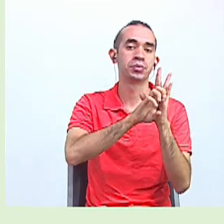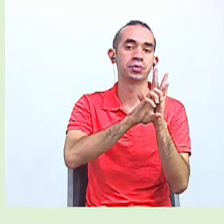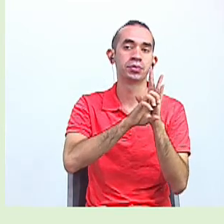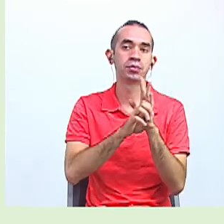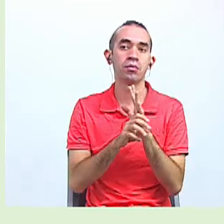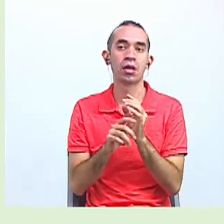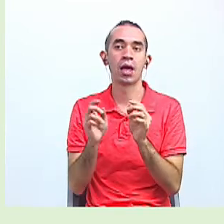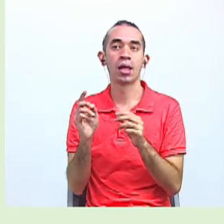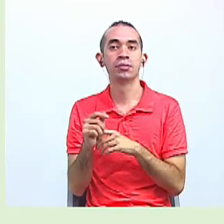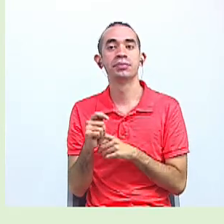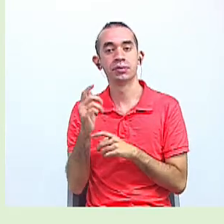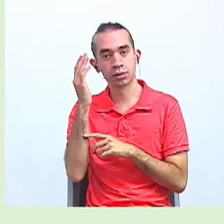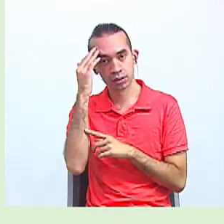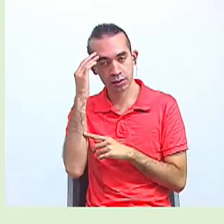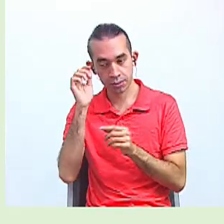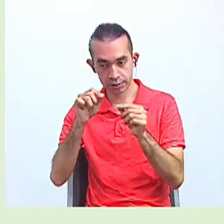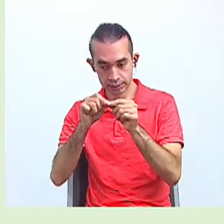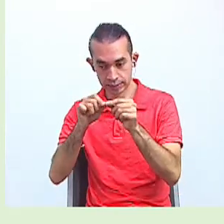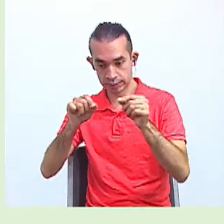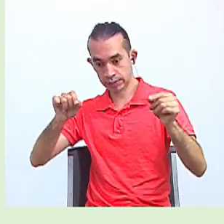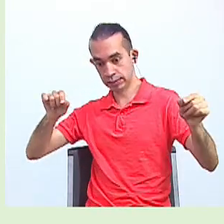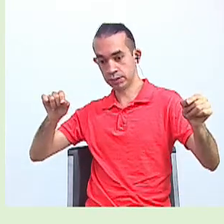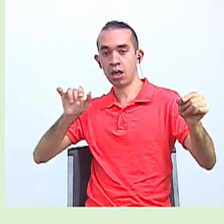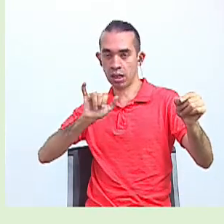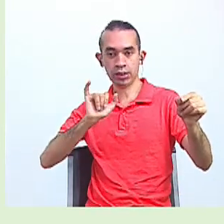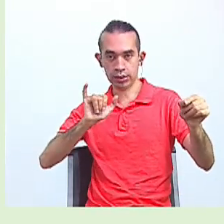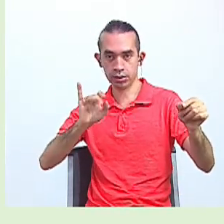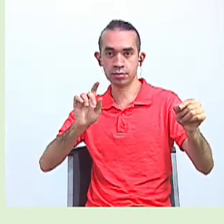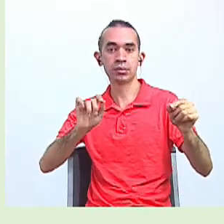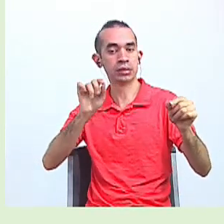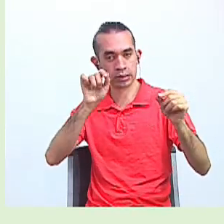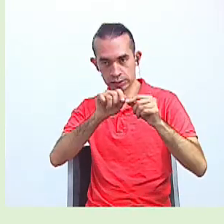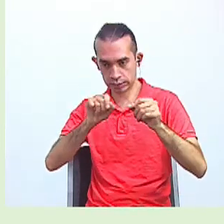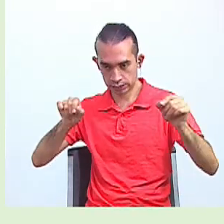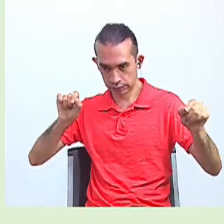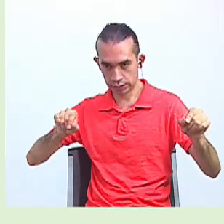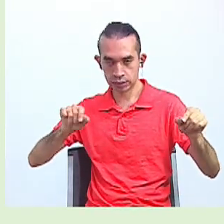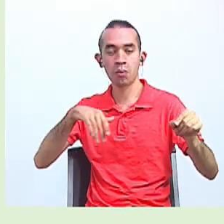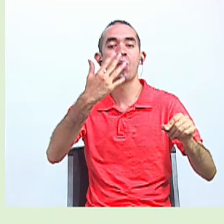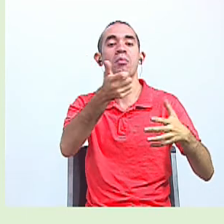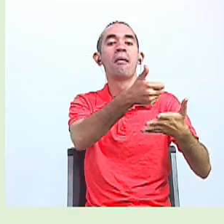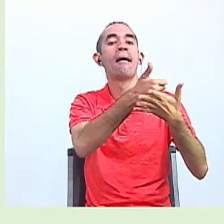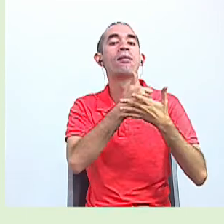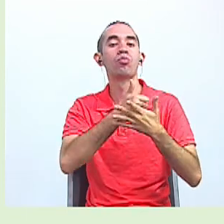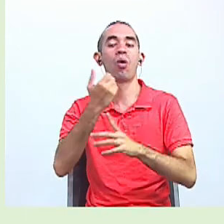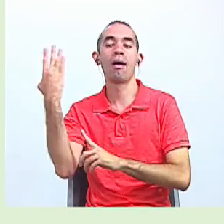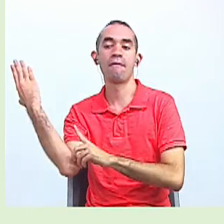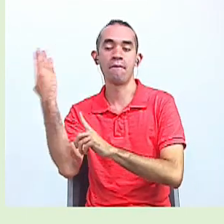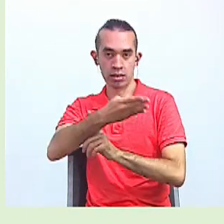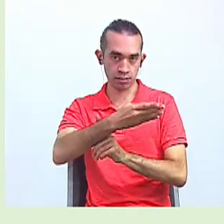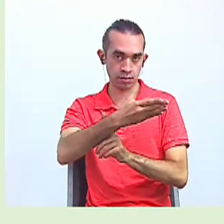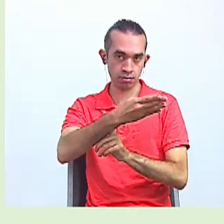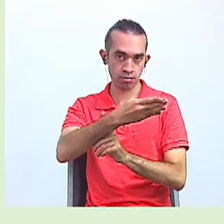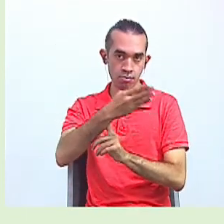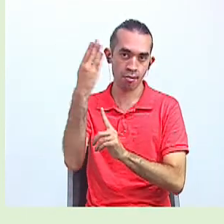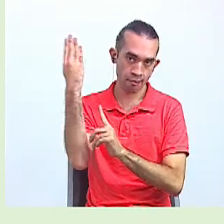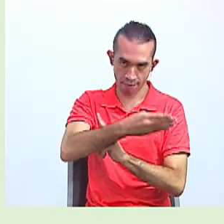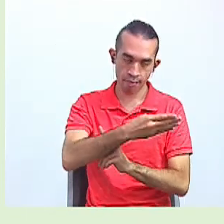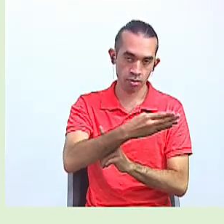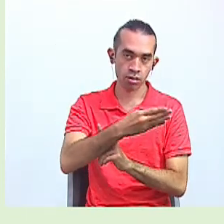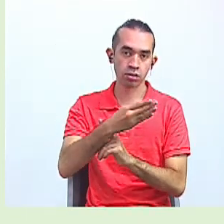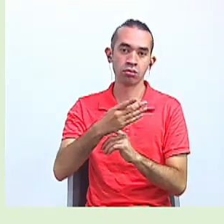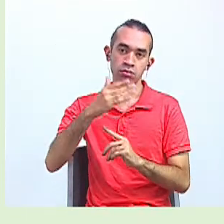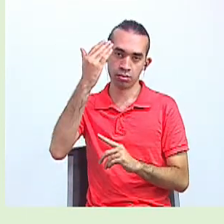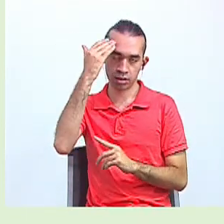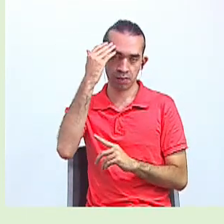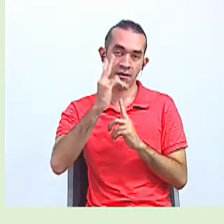fue la distancia, que se refiere a una cantidad escalar, y también quiero que me ayuden a encontrar el desplazamiento, que es una cantidad